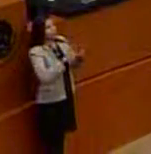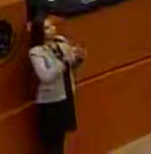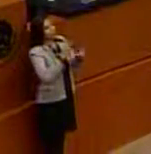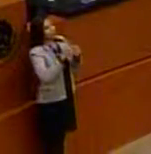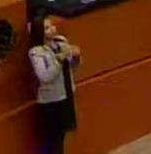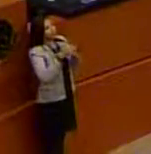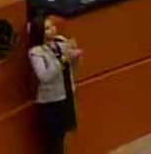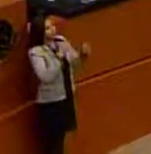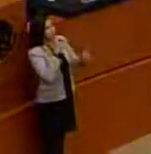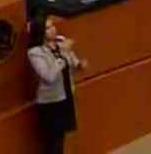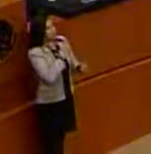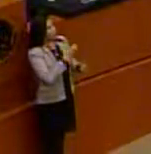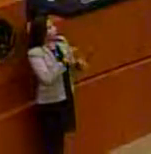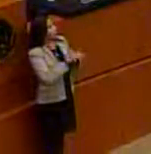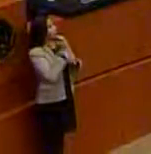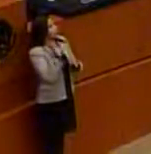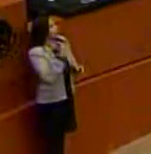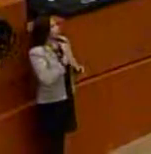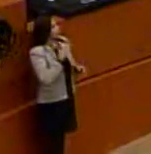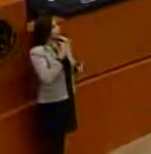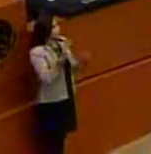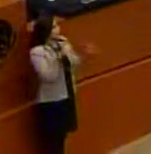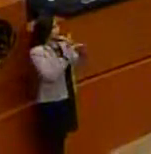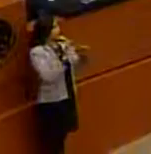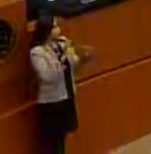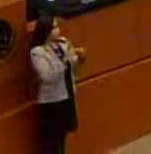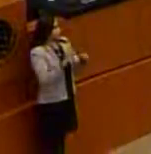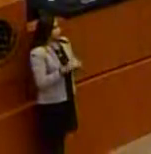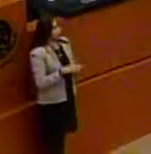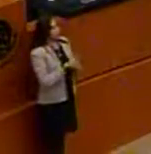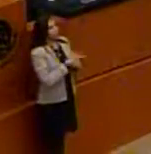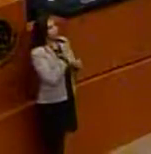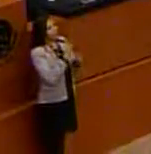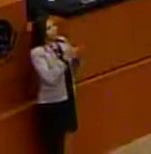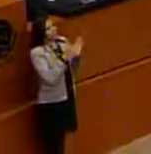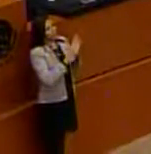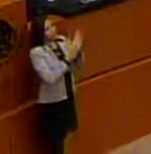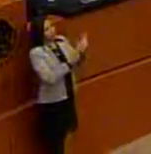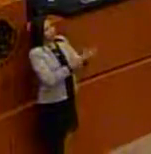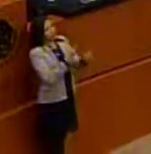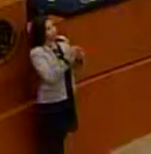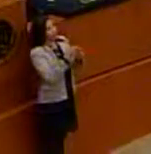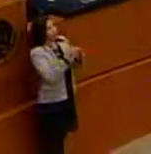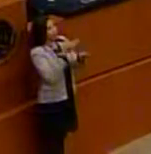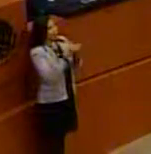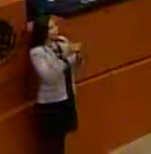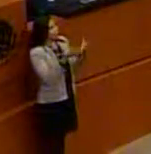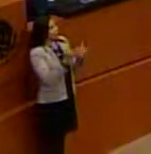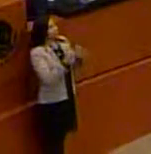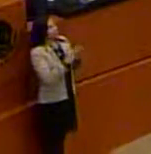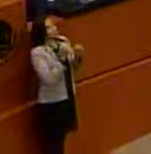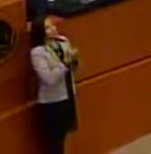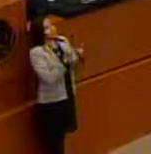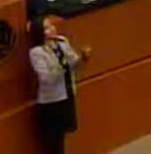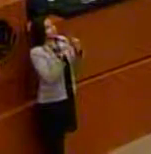los resultados obtenidos son muy buenos, y esto es lo que a mí me gustaría destacar. Porque el informe muestra que esta ayuda en efectivo,